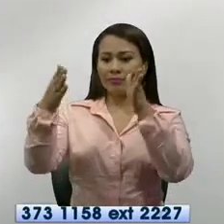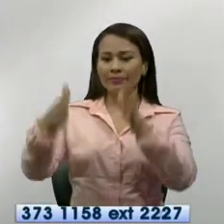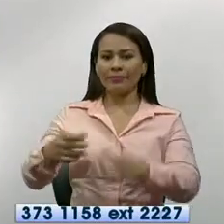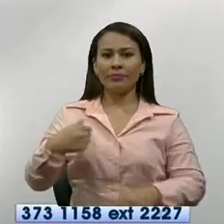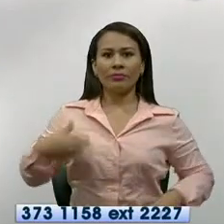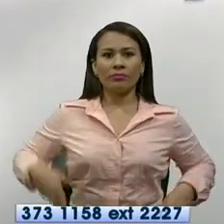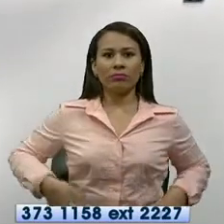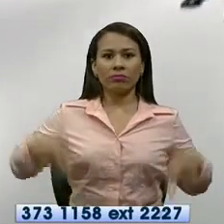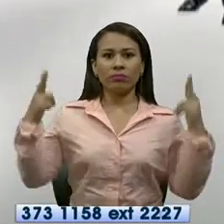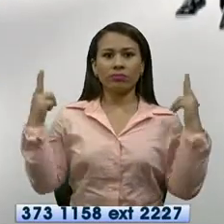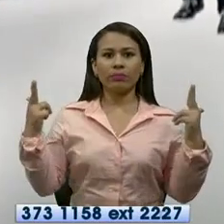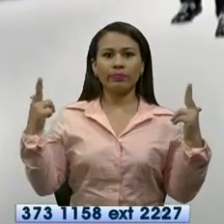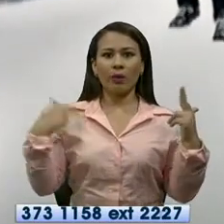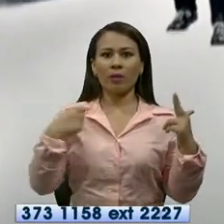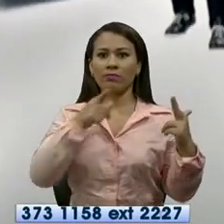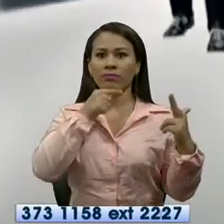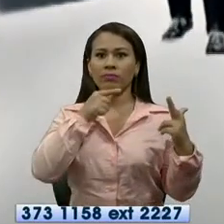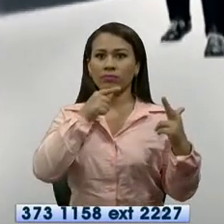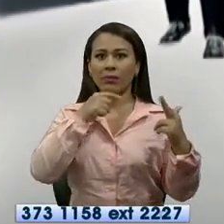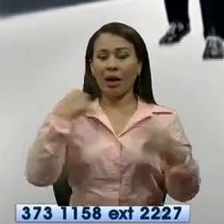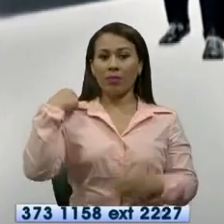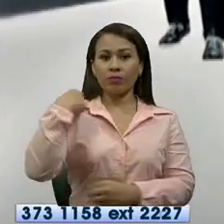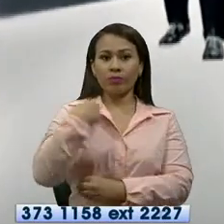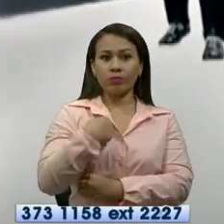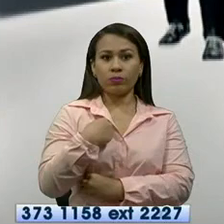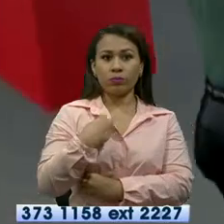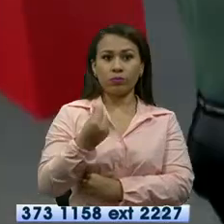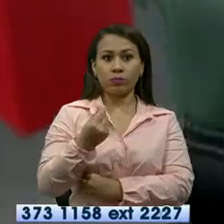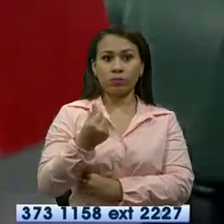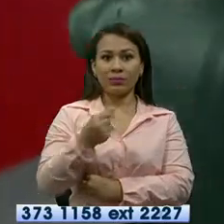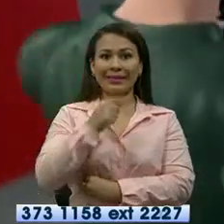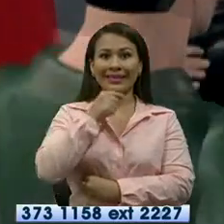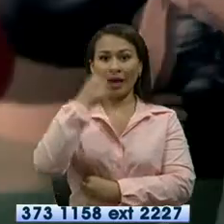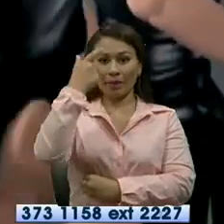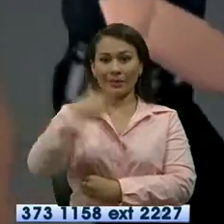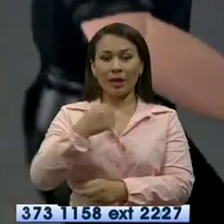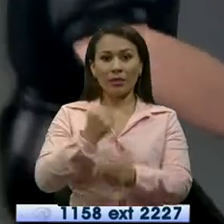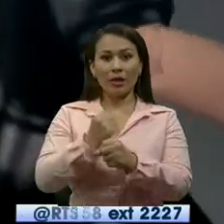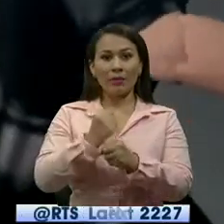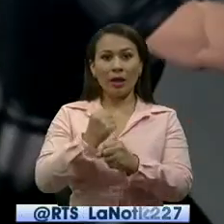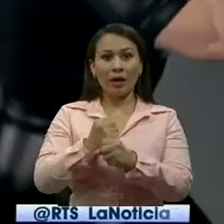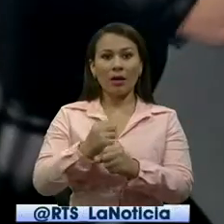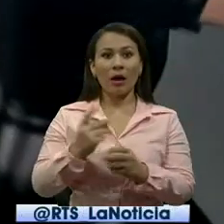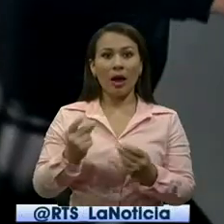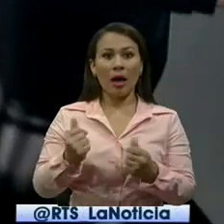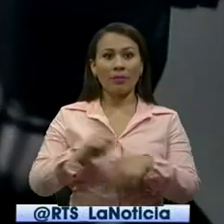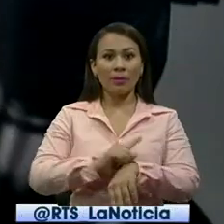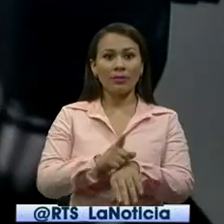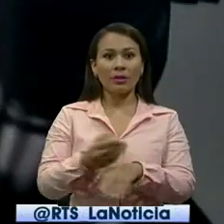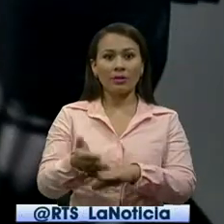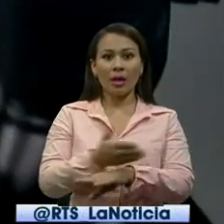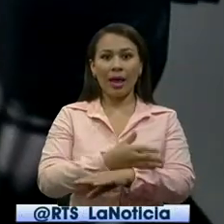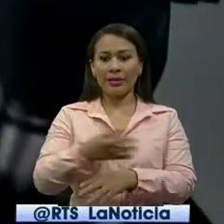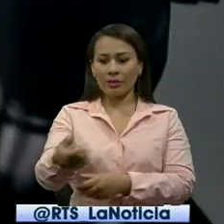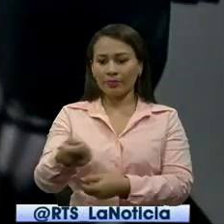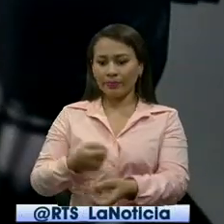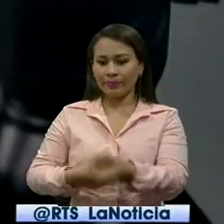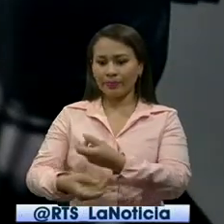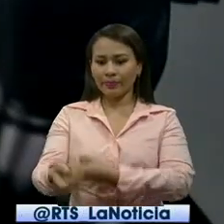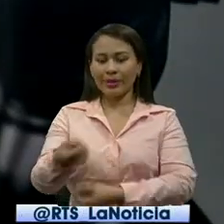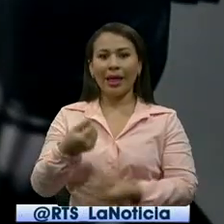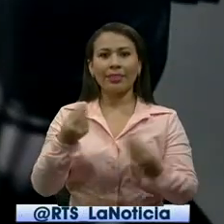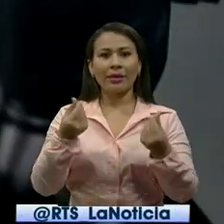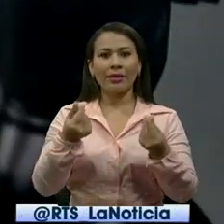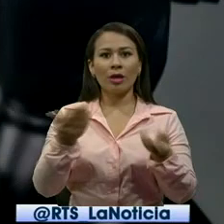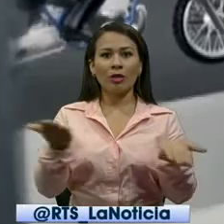armado, y procedieron a arrancarle un bolso lleno de dinero a un trabajador, quien minutos antes había retirado los billetes del